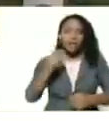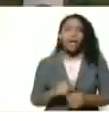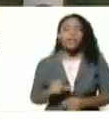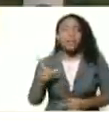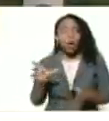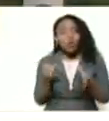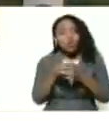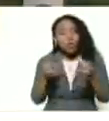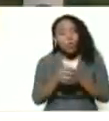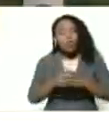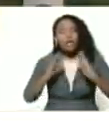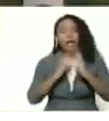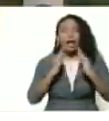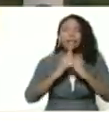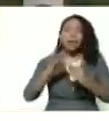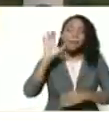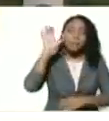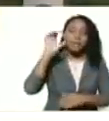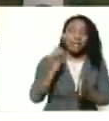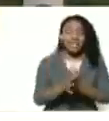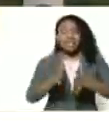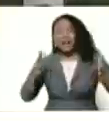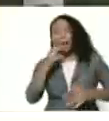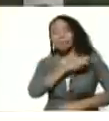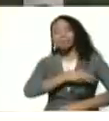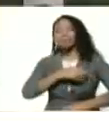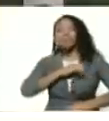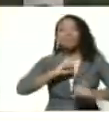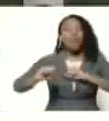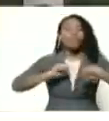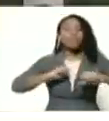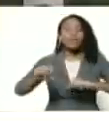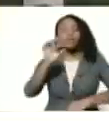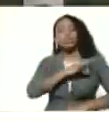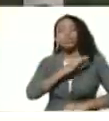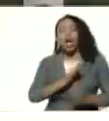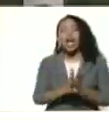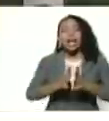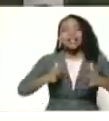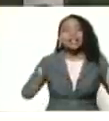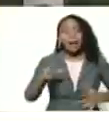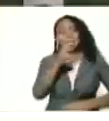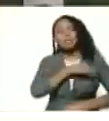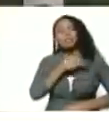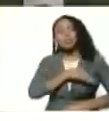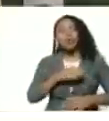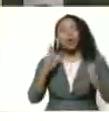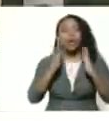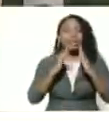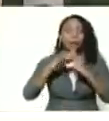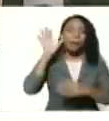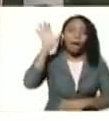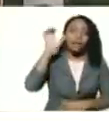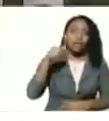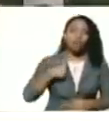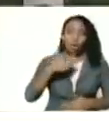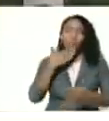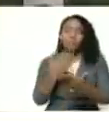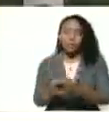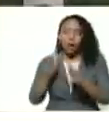los comités del este gran movimiento social, de esta gran misión Hogares de la Patria. Así lo pido.